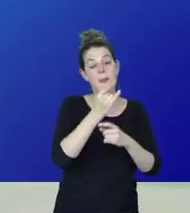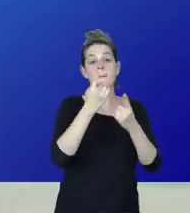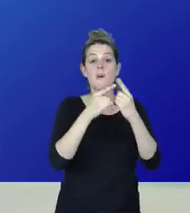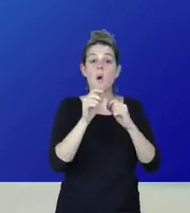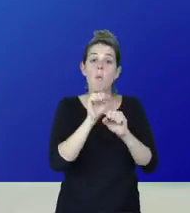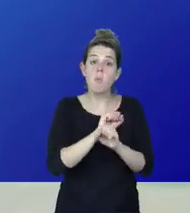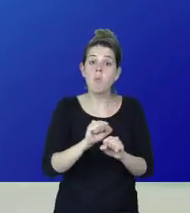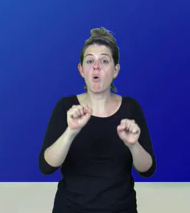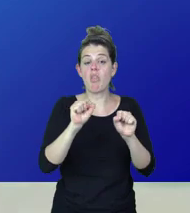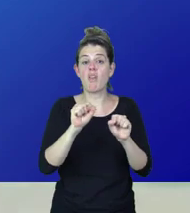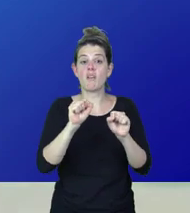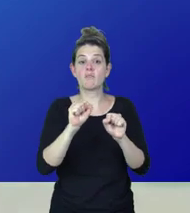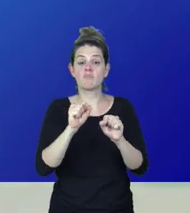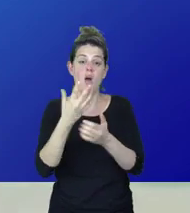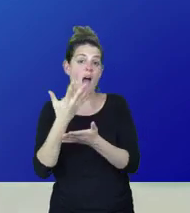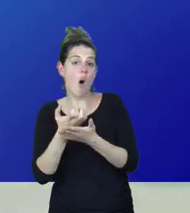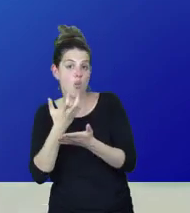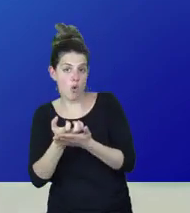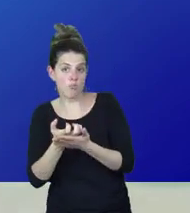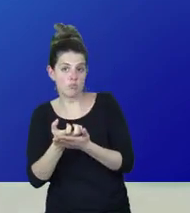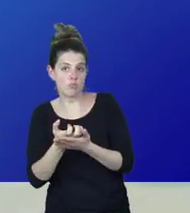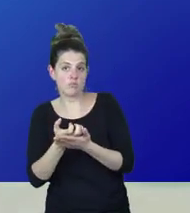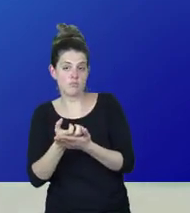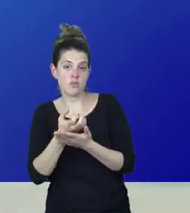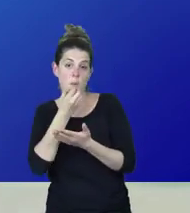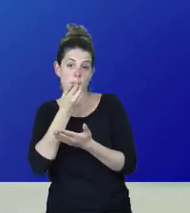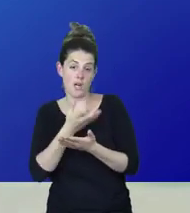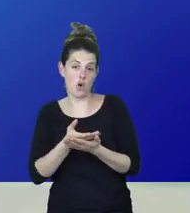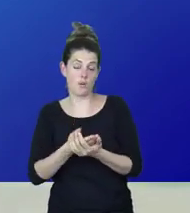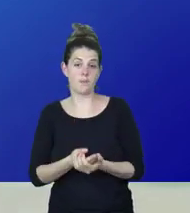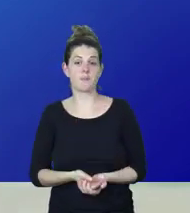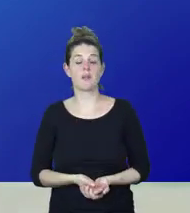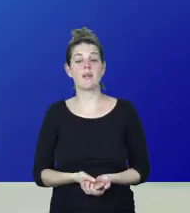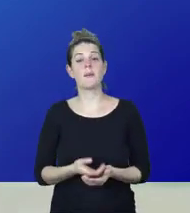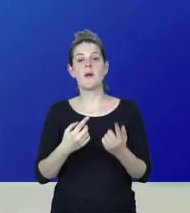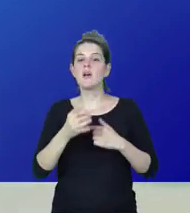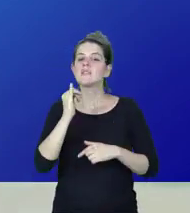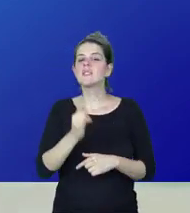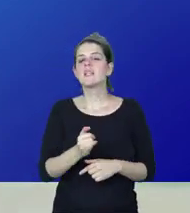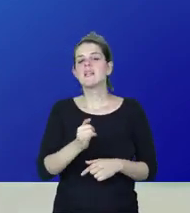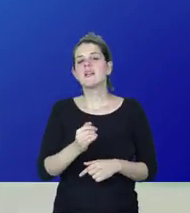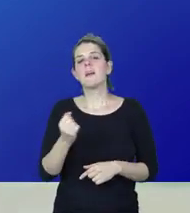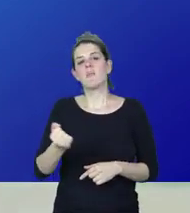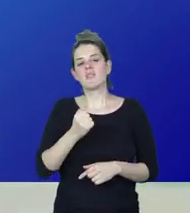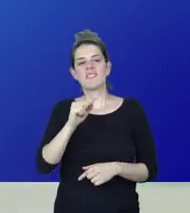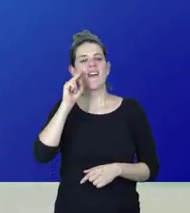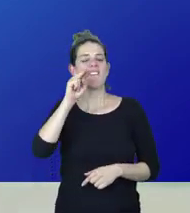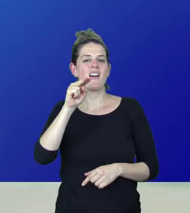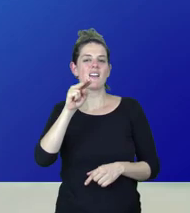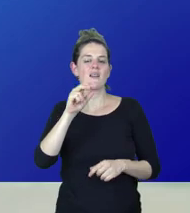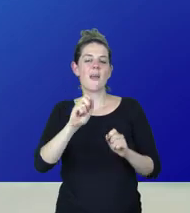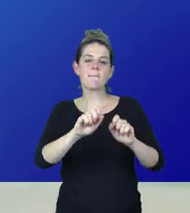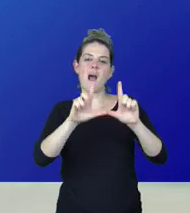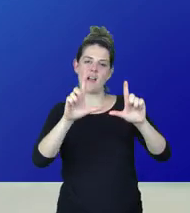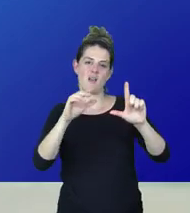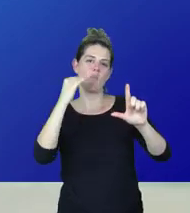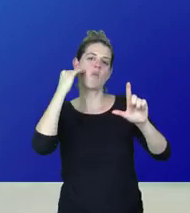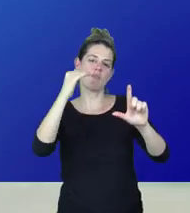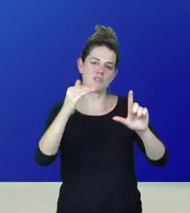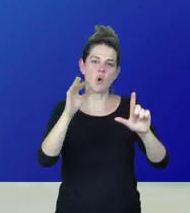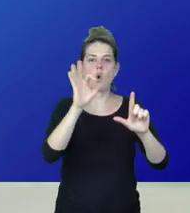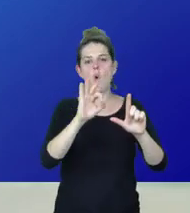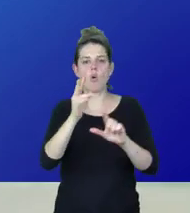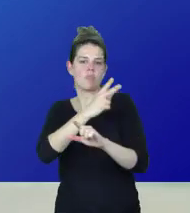eso. Pero la presencia de la figura visual del docente o del referente que se está comunicando es